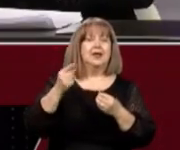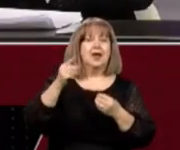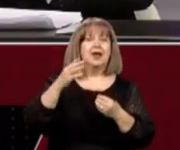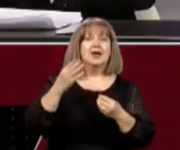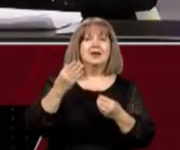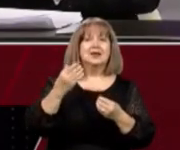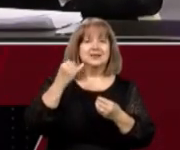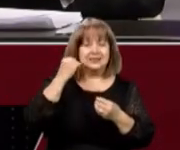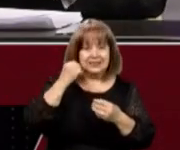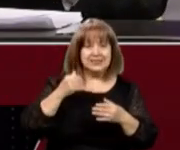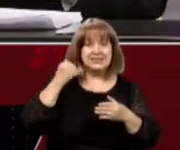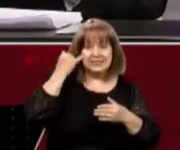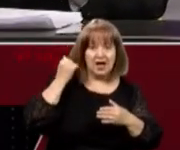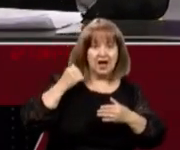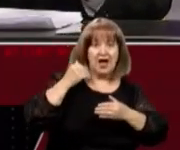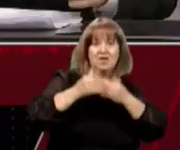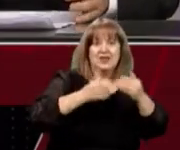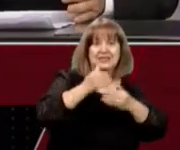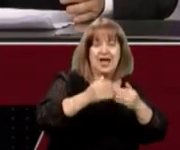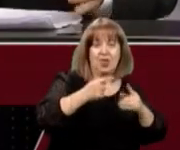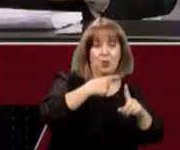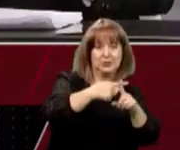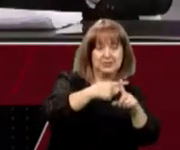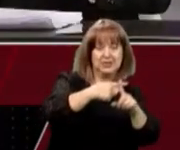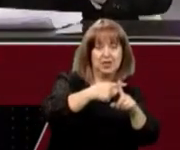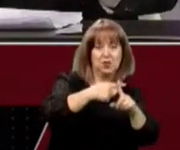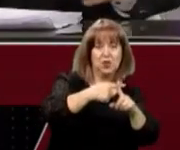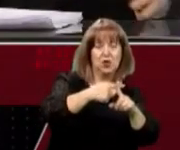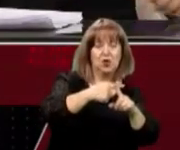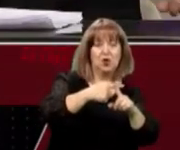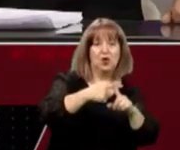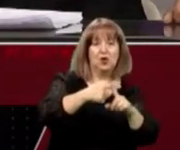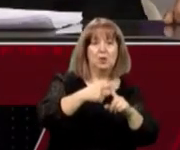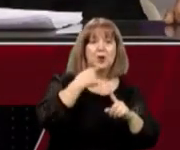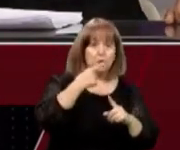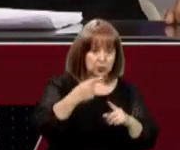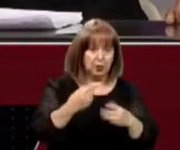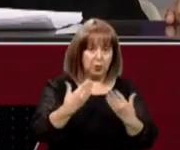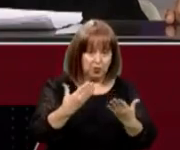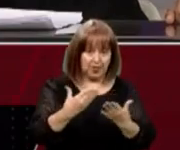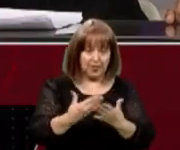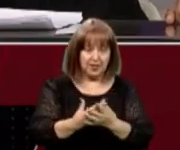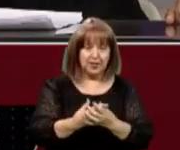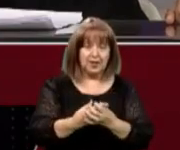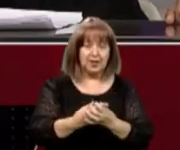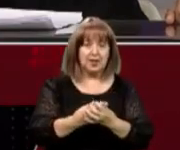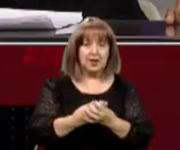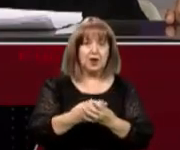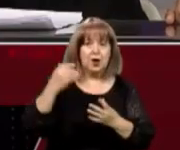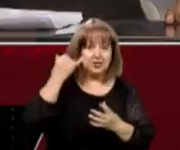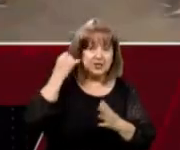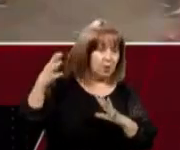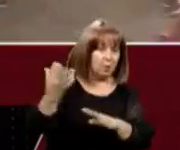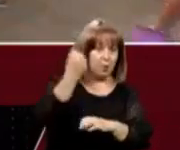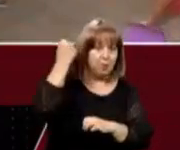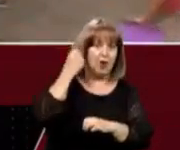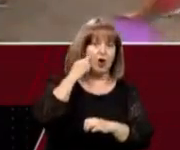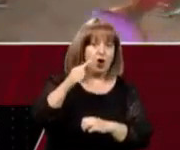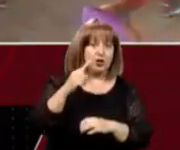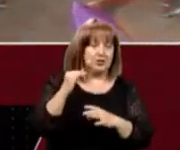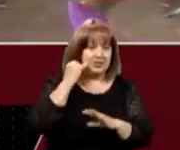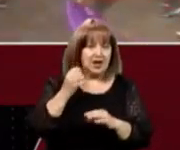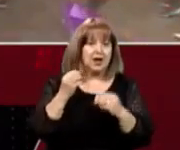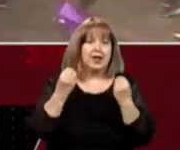creen que sí ya hay un tic puesto? ¿Qué creen que sí ya se ha logrado? Lo que se ha conseguido, perfecto. Uh-huh. Caminemos